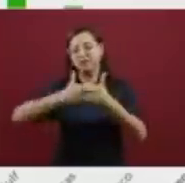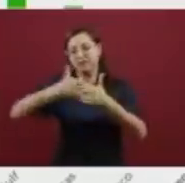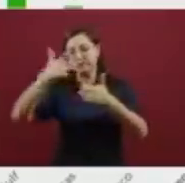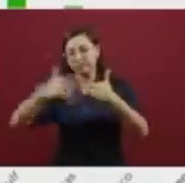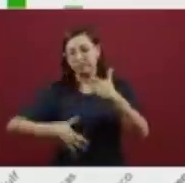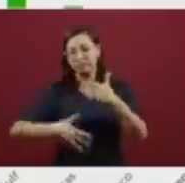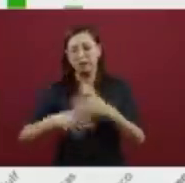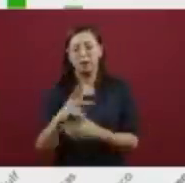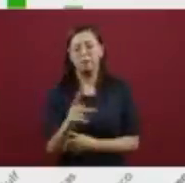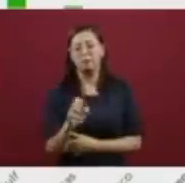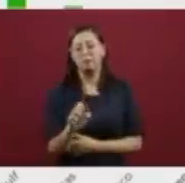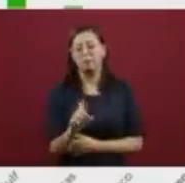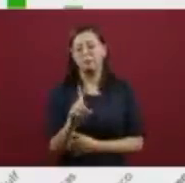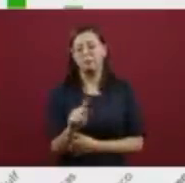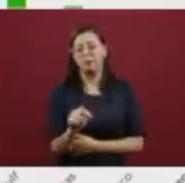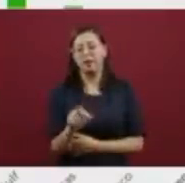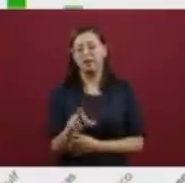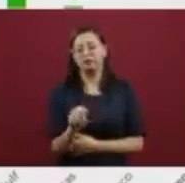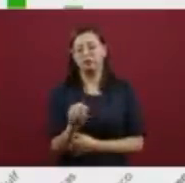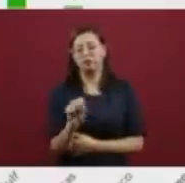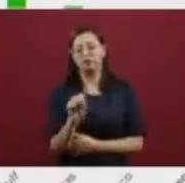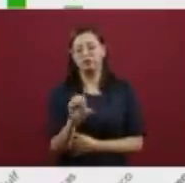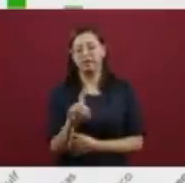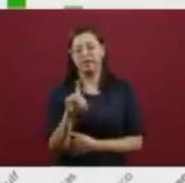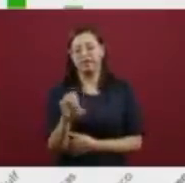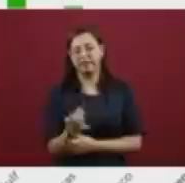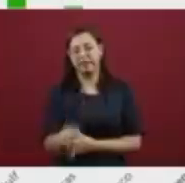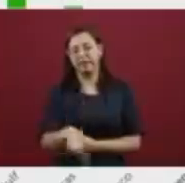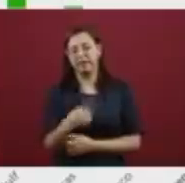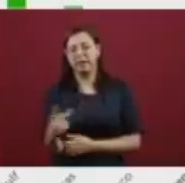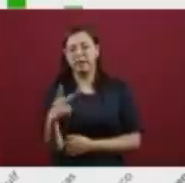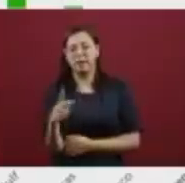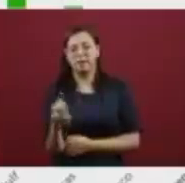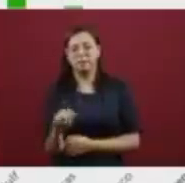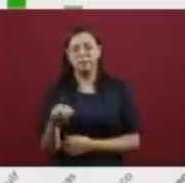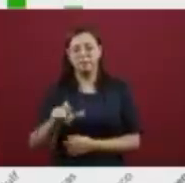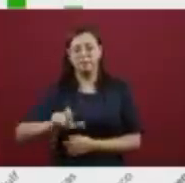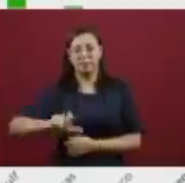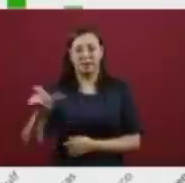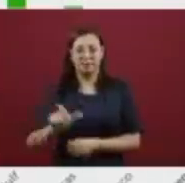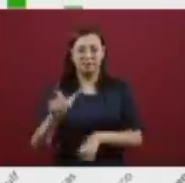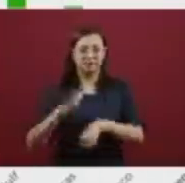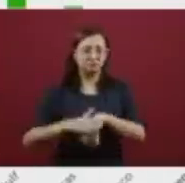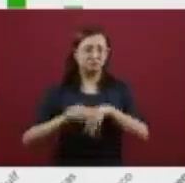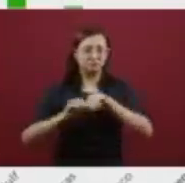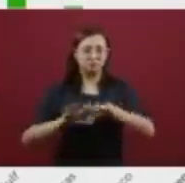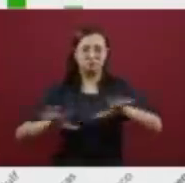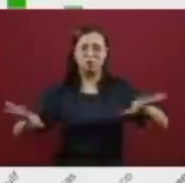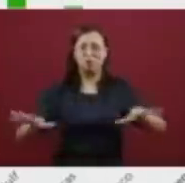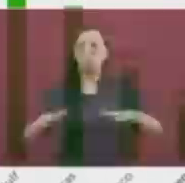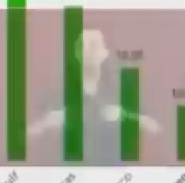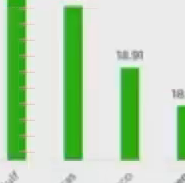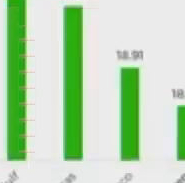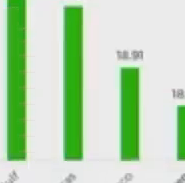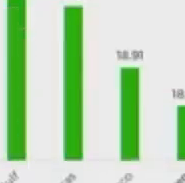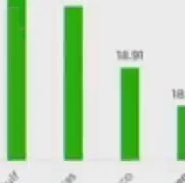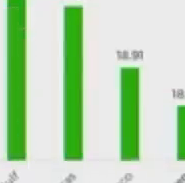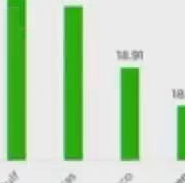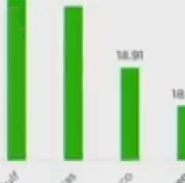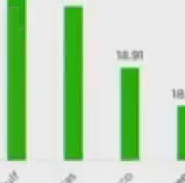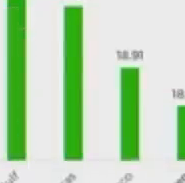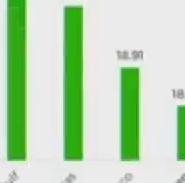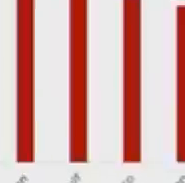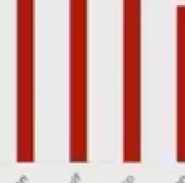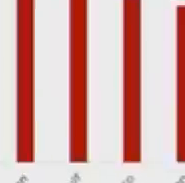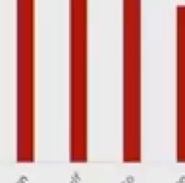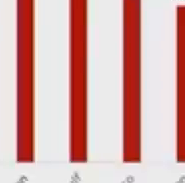es Petroseven, y Pemex, que es la comercializadora más grande, está en un promedio intermedio. La que